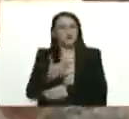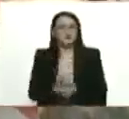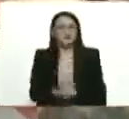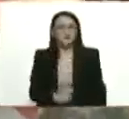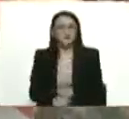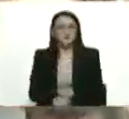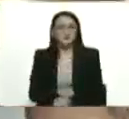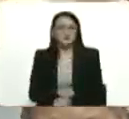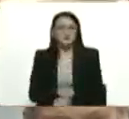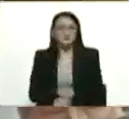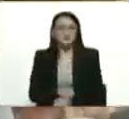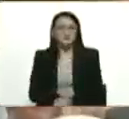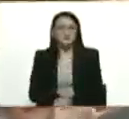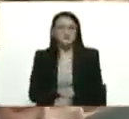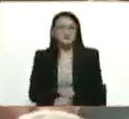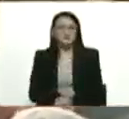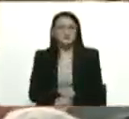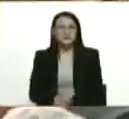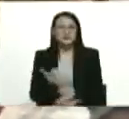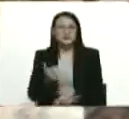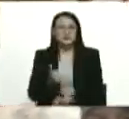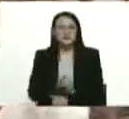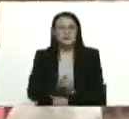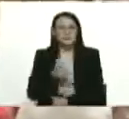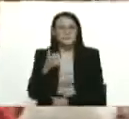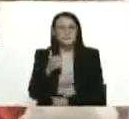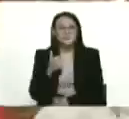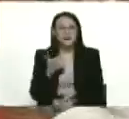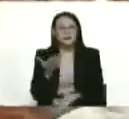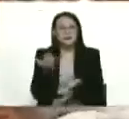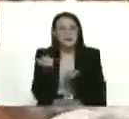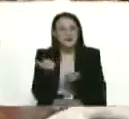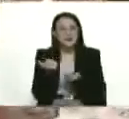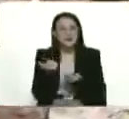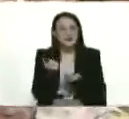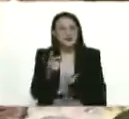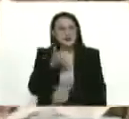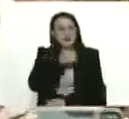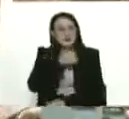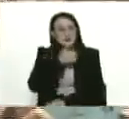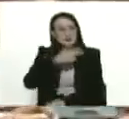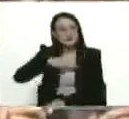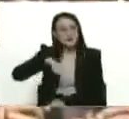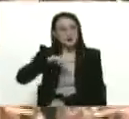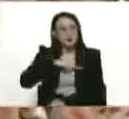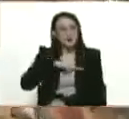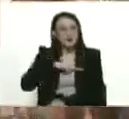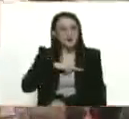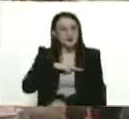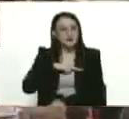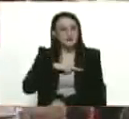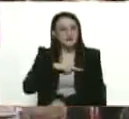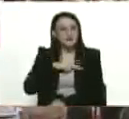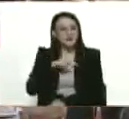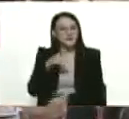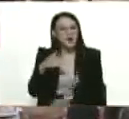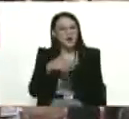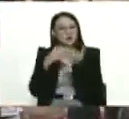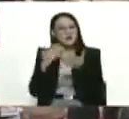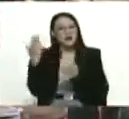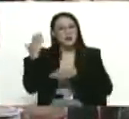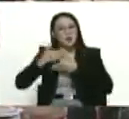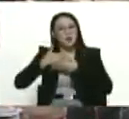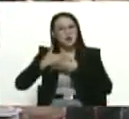Por eso más que gritar, por eso más que pedir, la resistencia nuestra es en contra del bloqueo, de